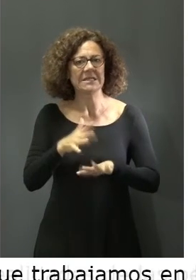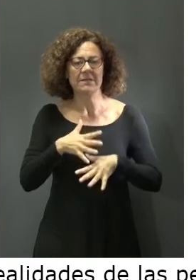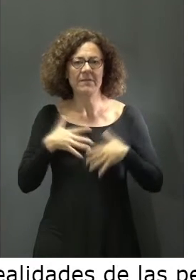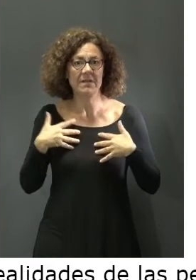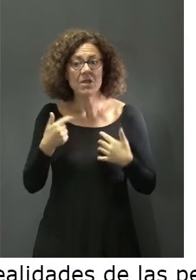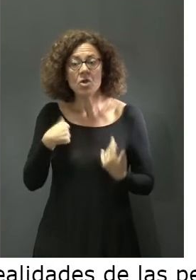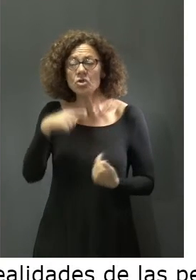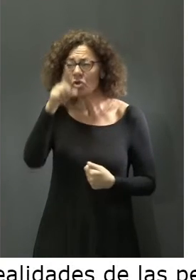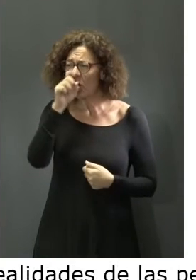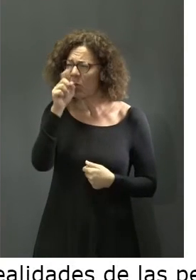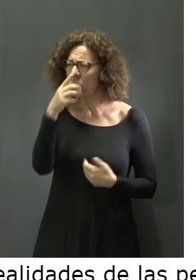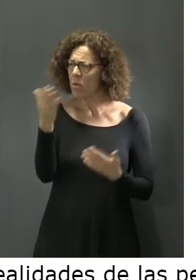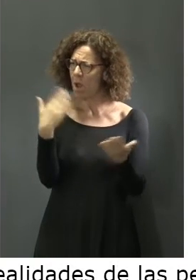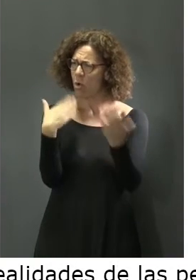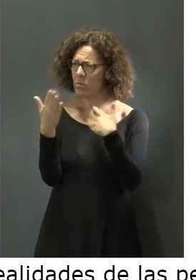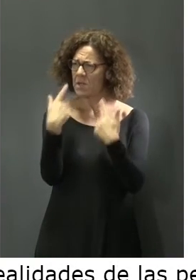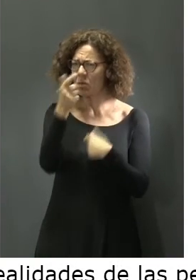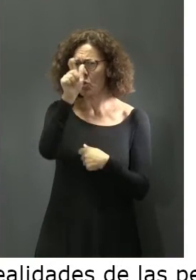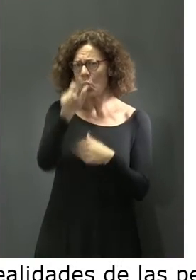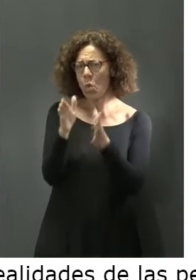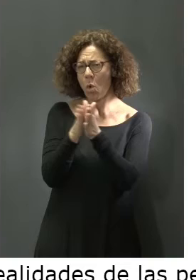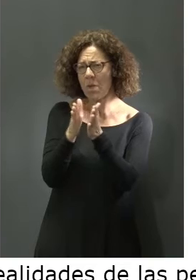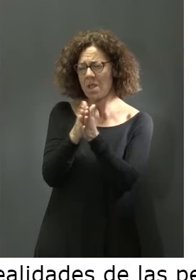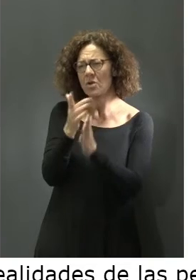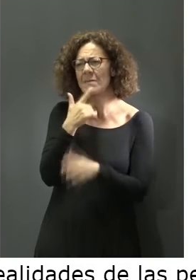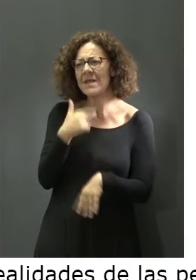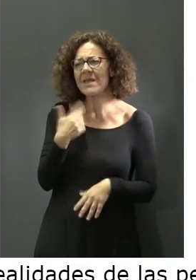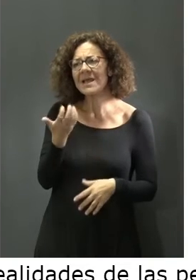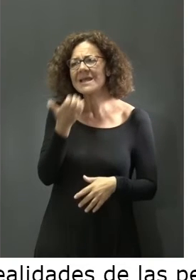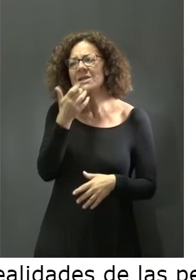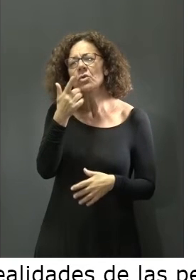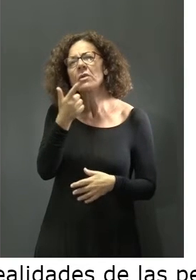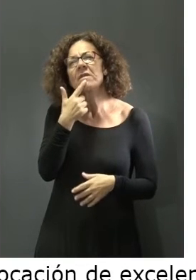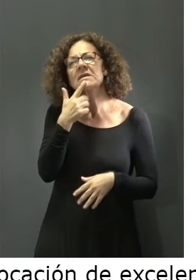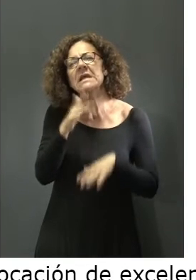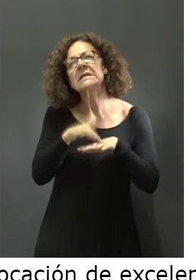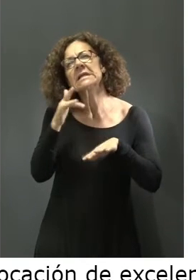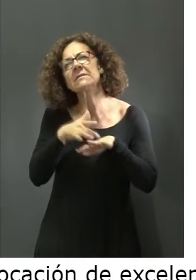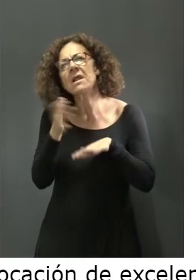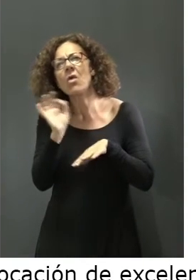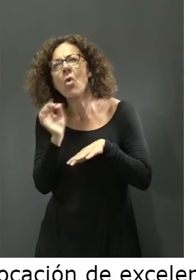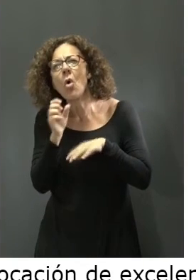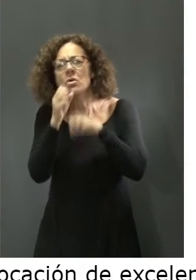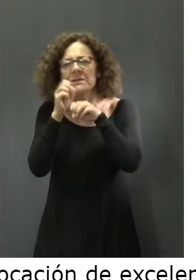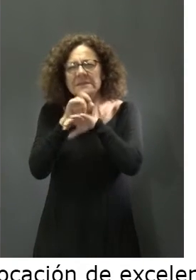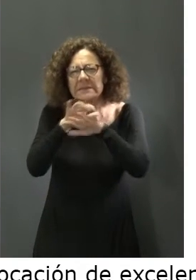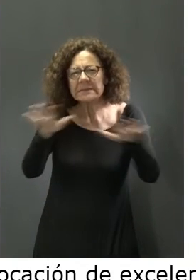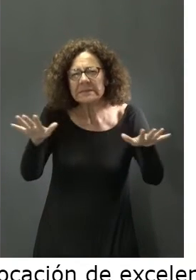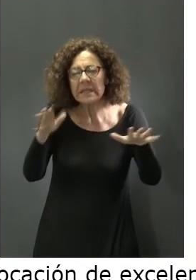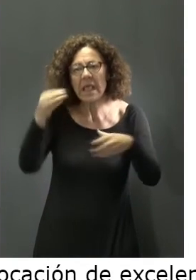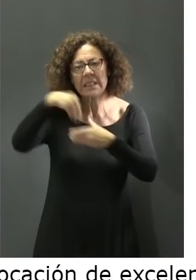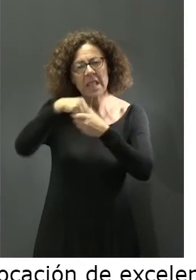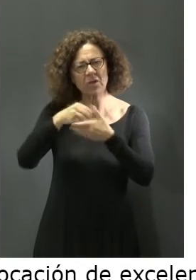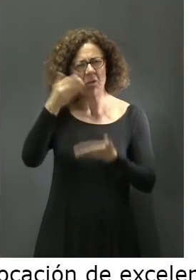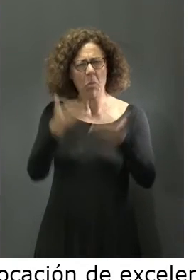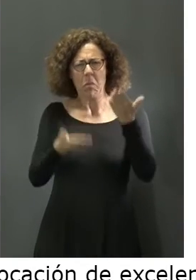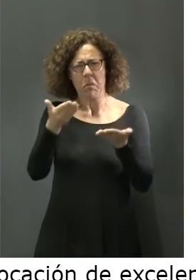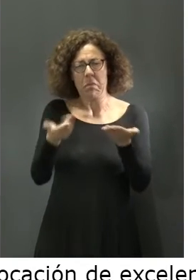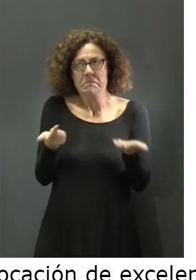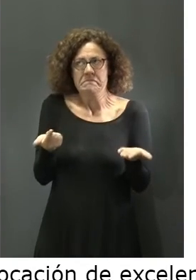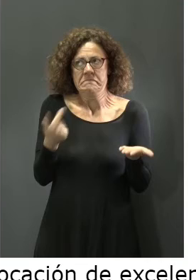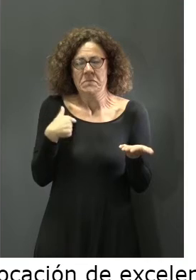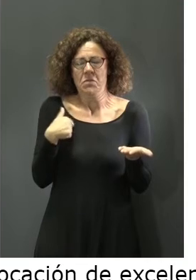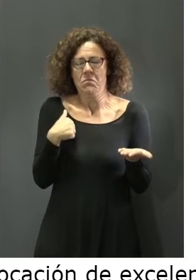Yo recuerdo haber mantenido una conversación con un compañero que me decía, es que cuando habláis de sensibilidad o de sensibilización en el ámbito jurídico, a mí esto